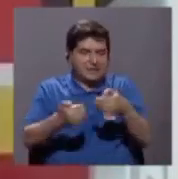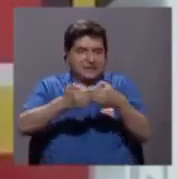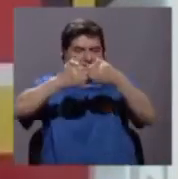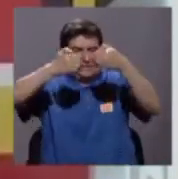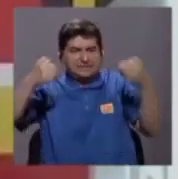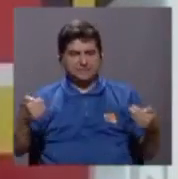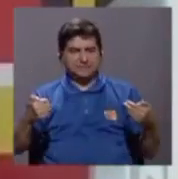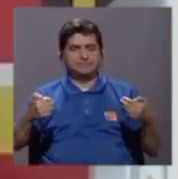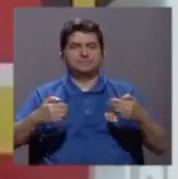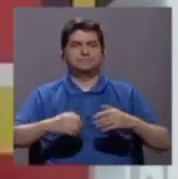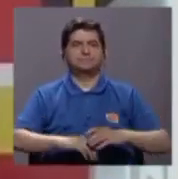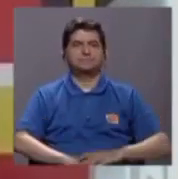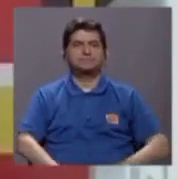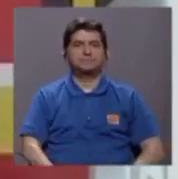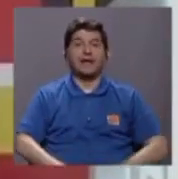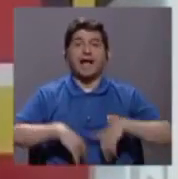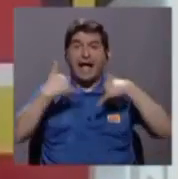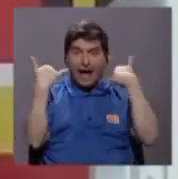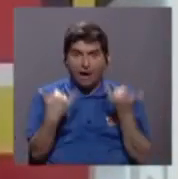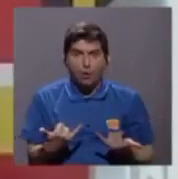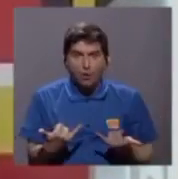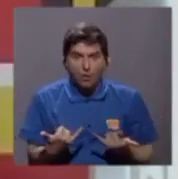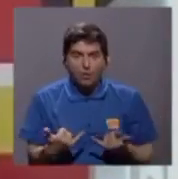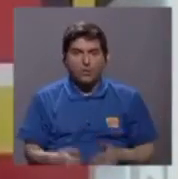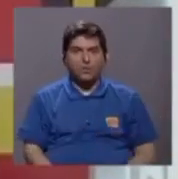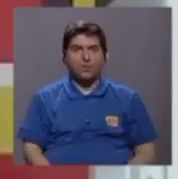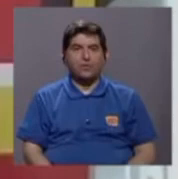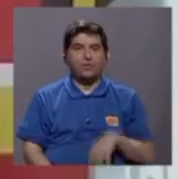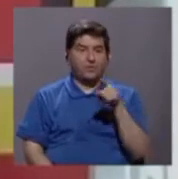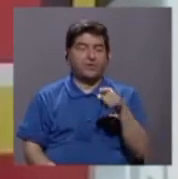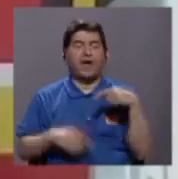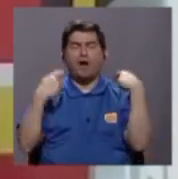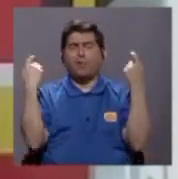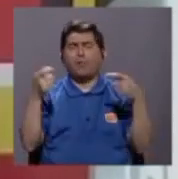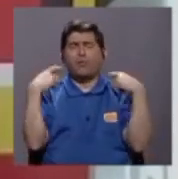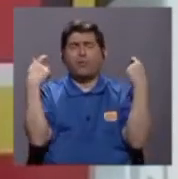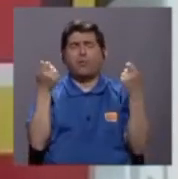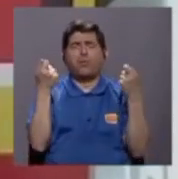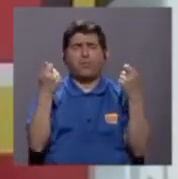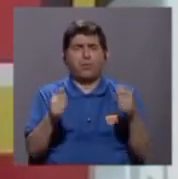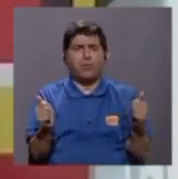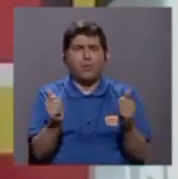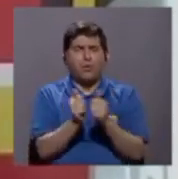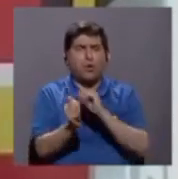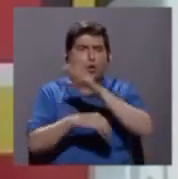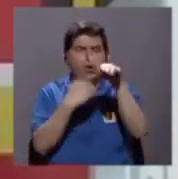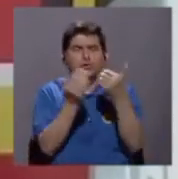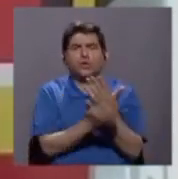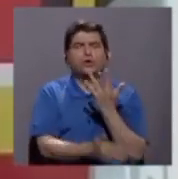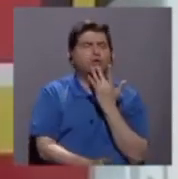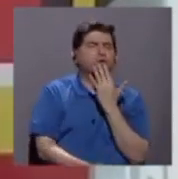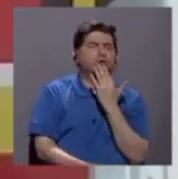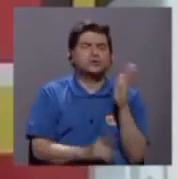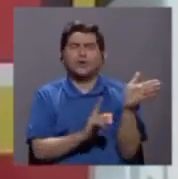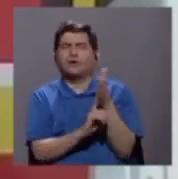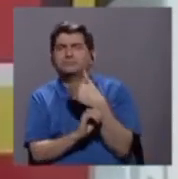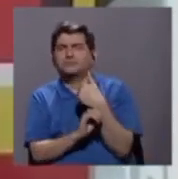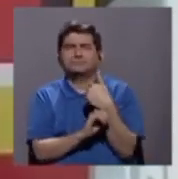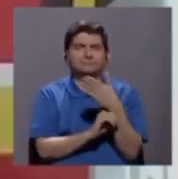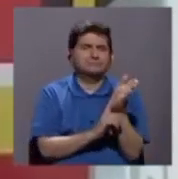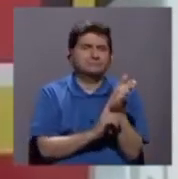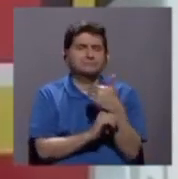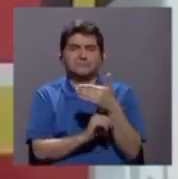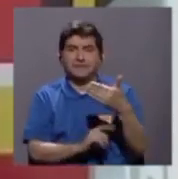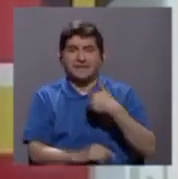separadas. Y ahora era una gran, gran fiesta con todos los colores, las banderas